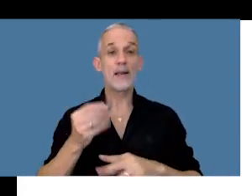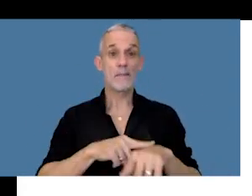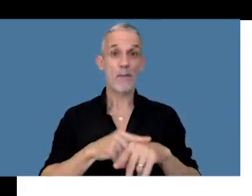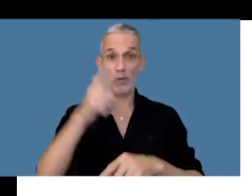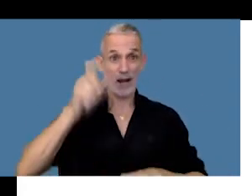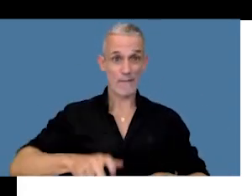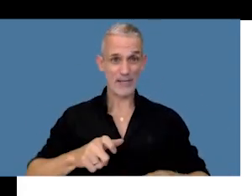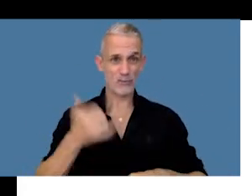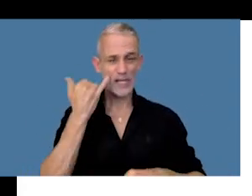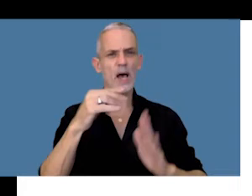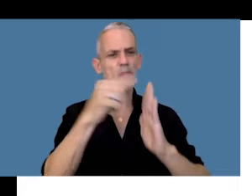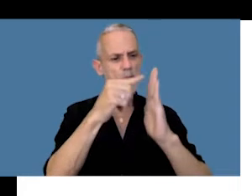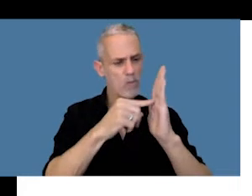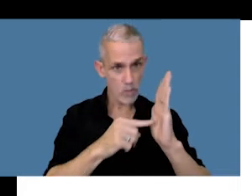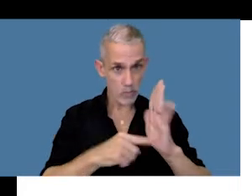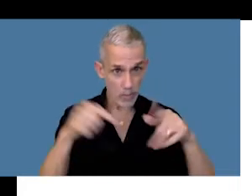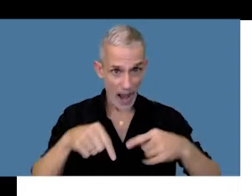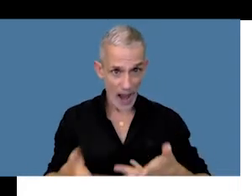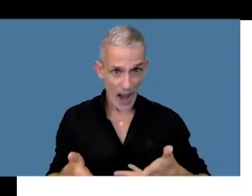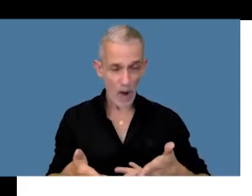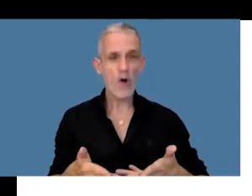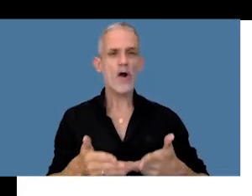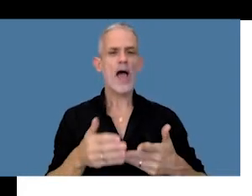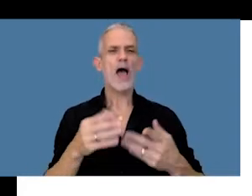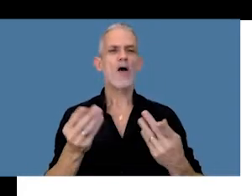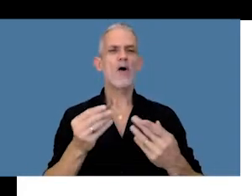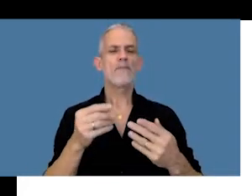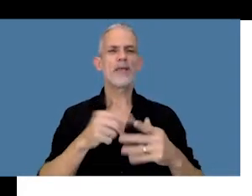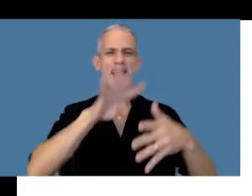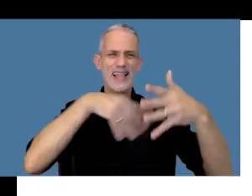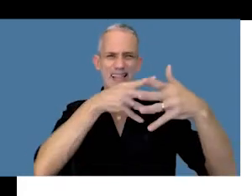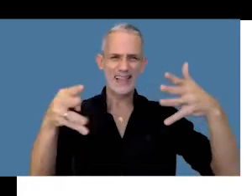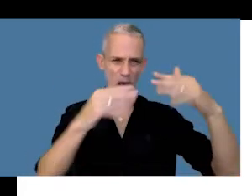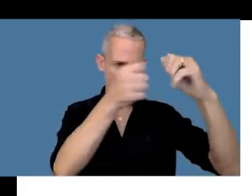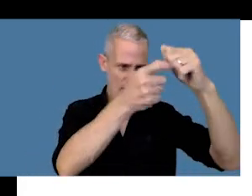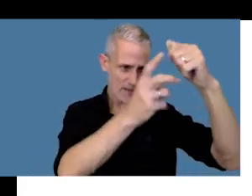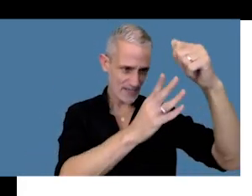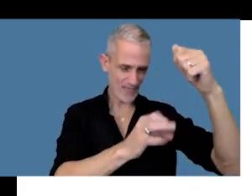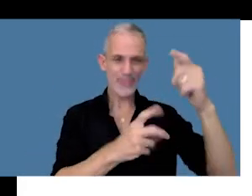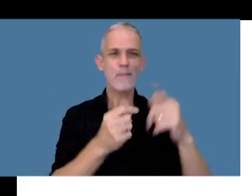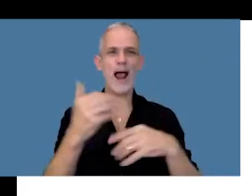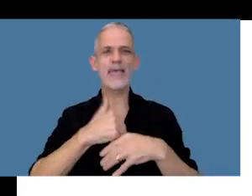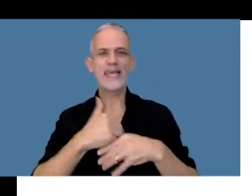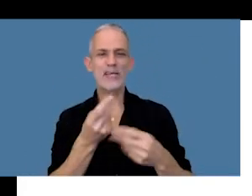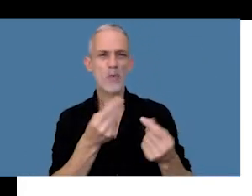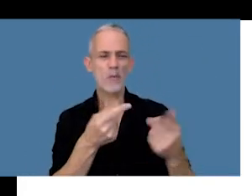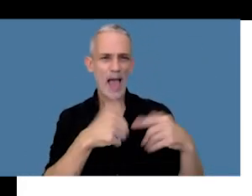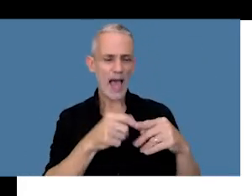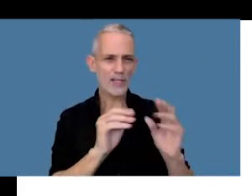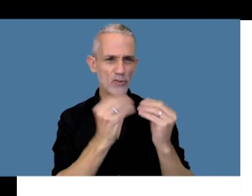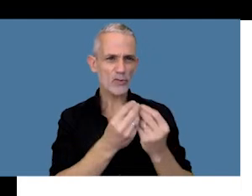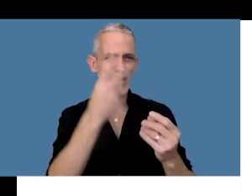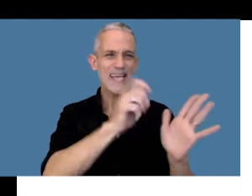contribuyente, con las condiciones actuales, con las tablas, digamos, imperantes para ingresos brutos, a cada